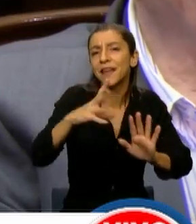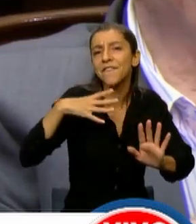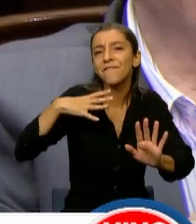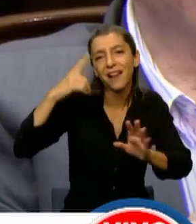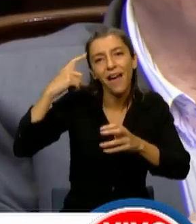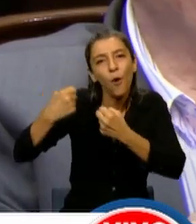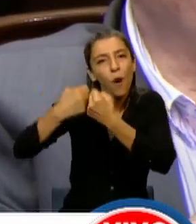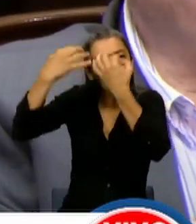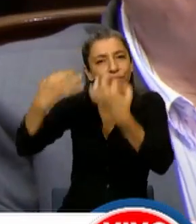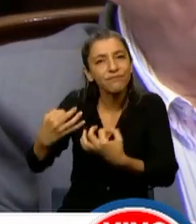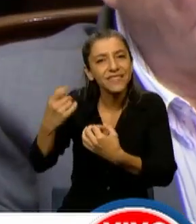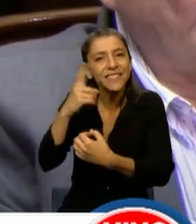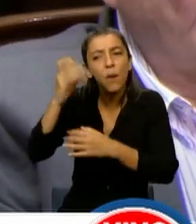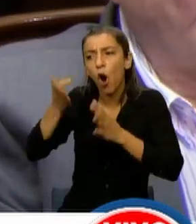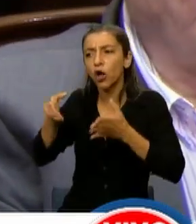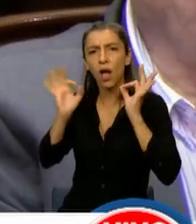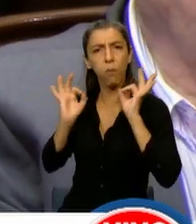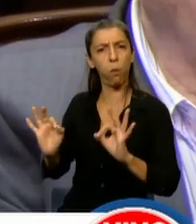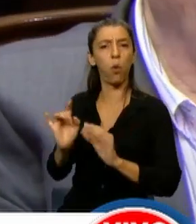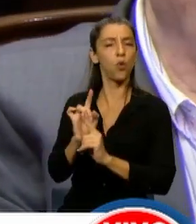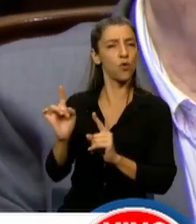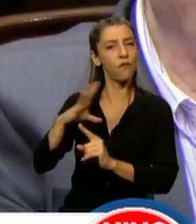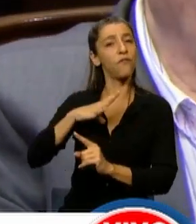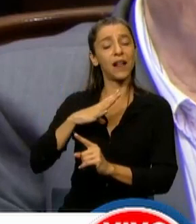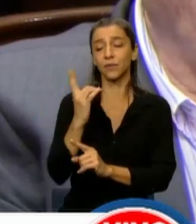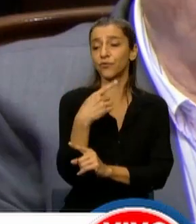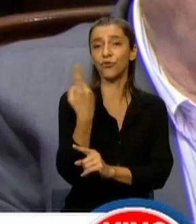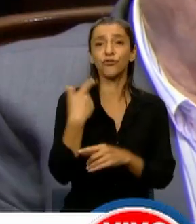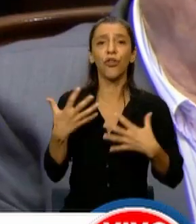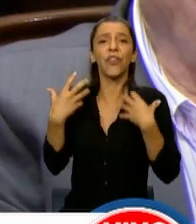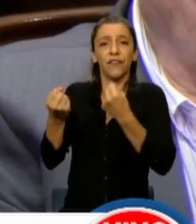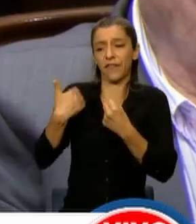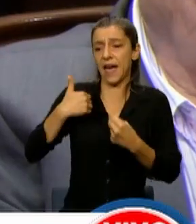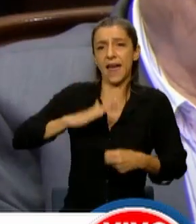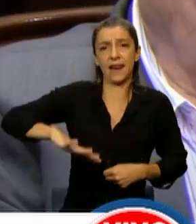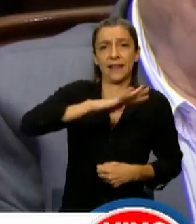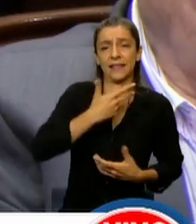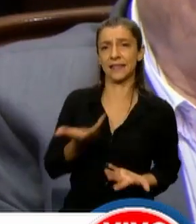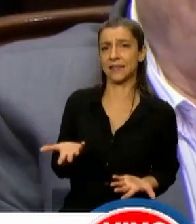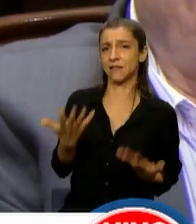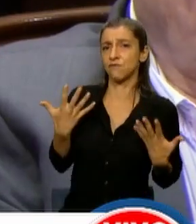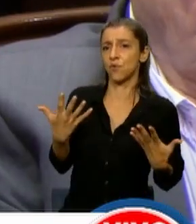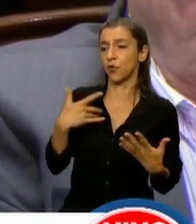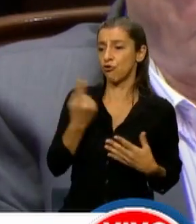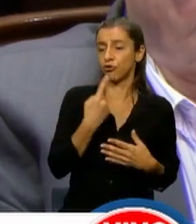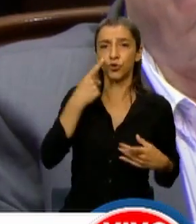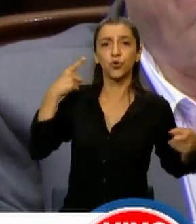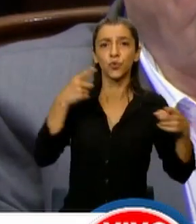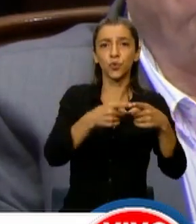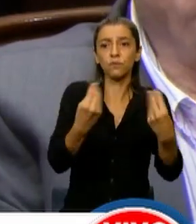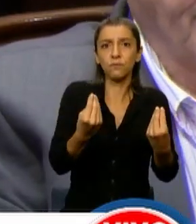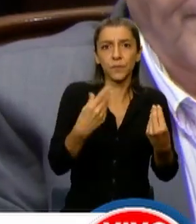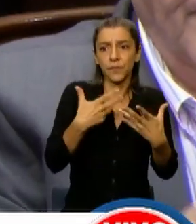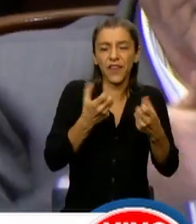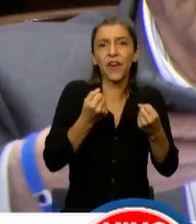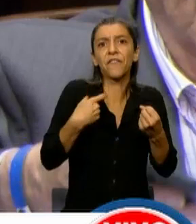cerrado el acuerdo, porque cuando vamos a defender el interés nacional vamos a tener como objetivo